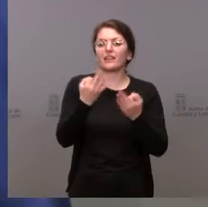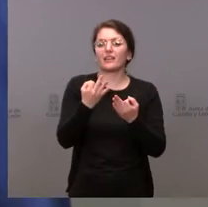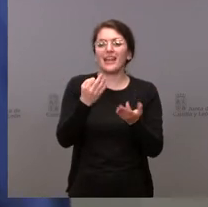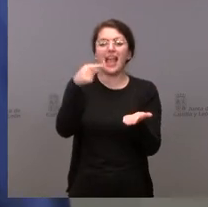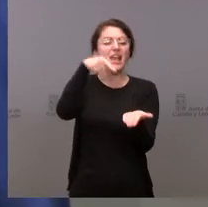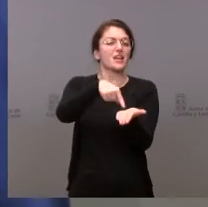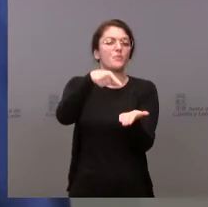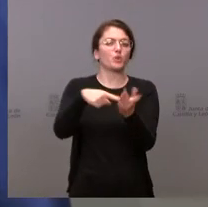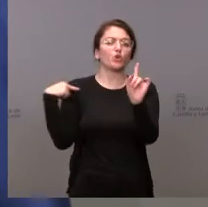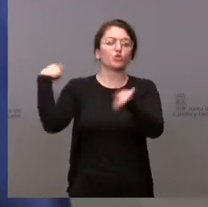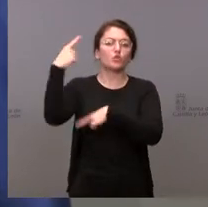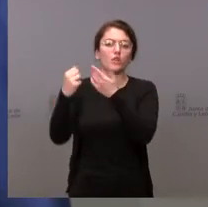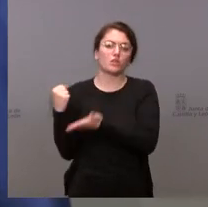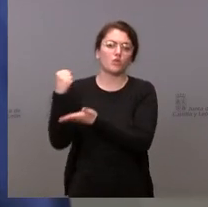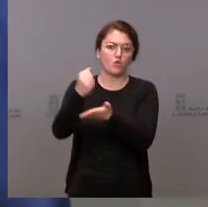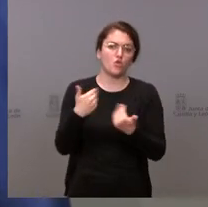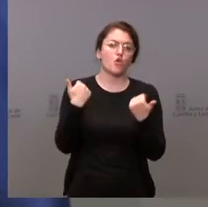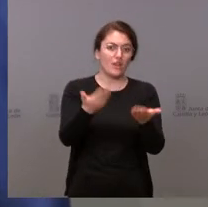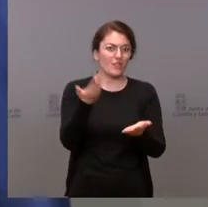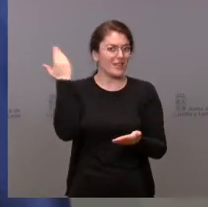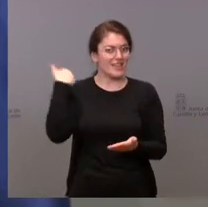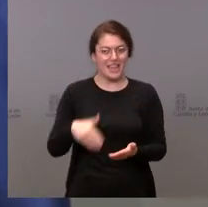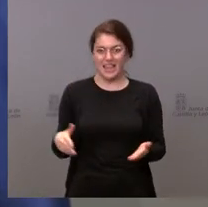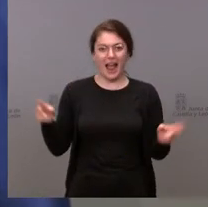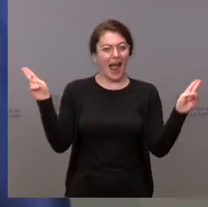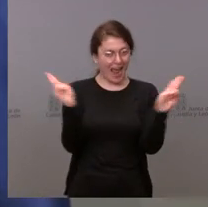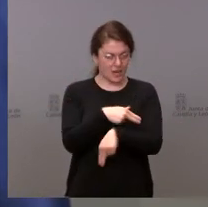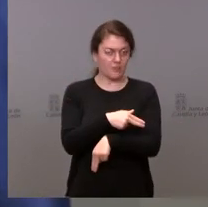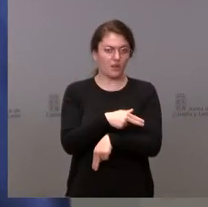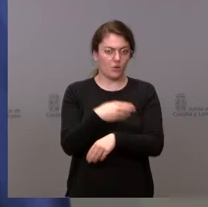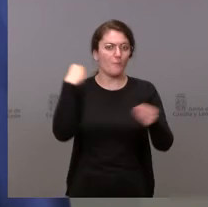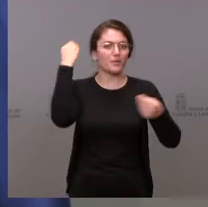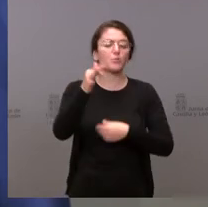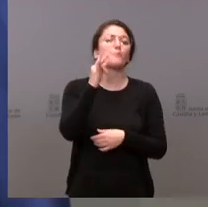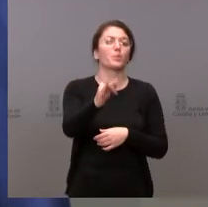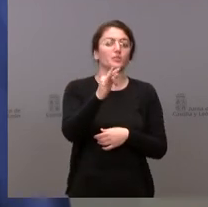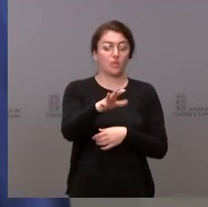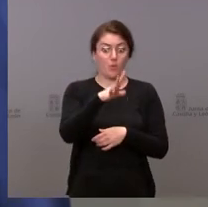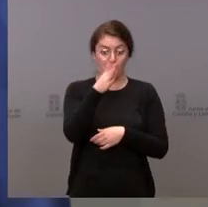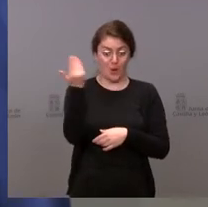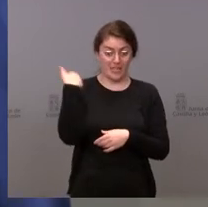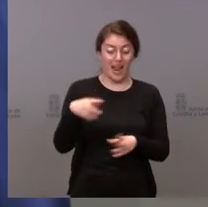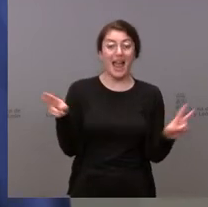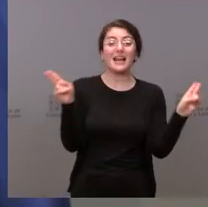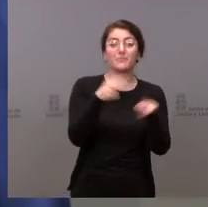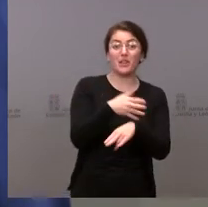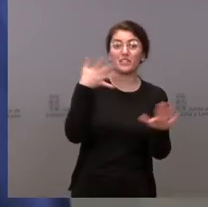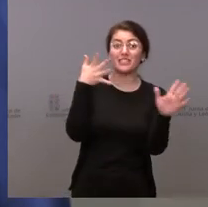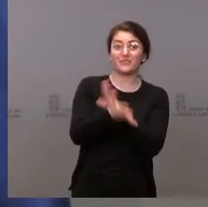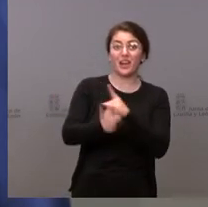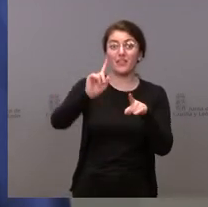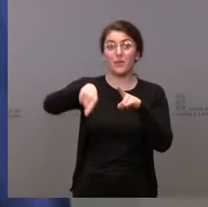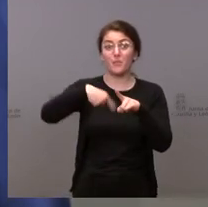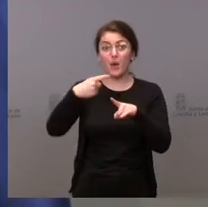y donaciones creemos que es positivo haberlo eliminado como consecuencia de su eliminación pues han aumentado los hechos